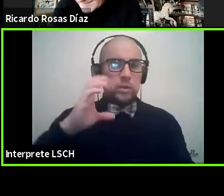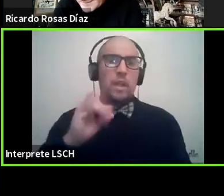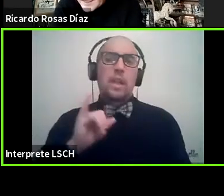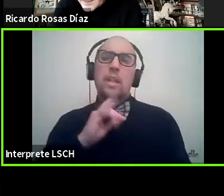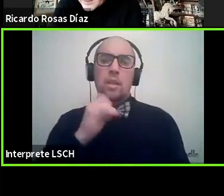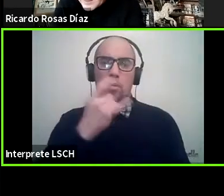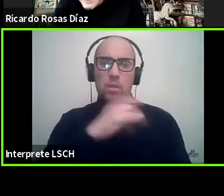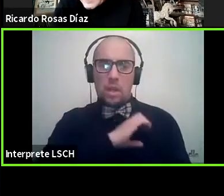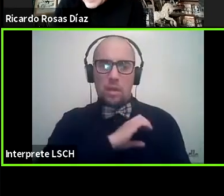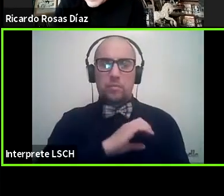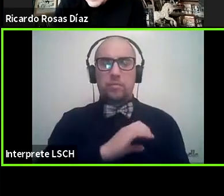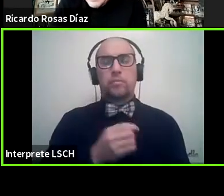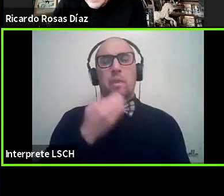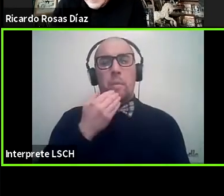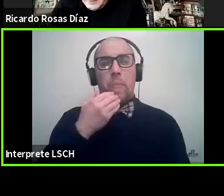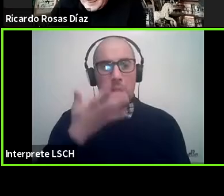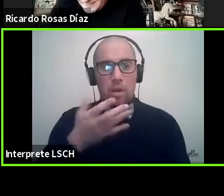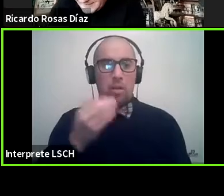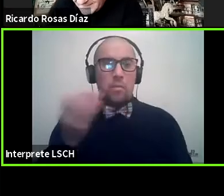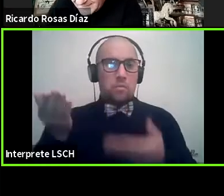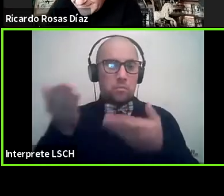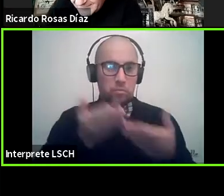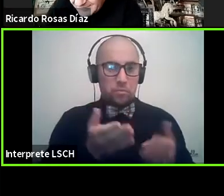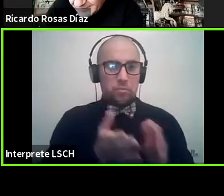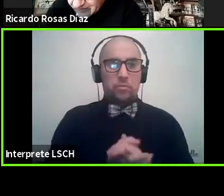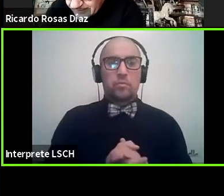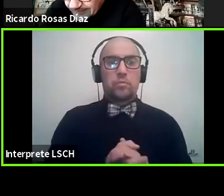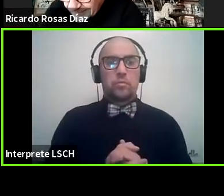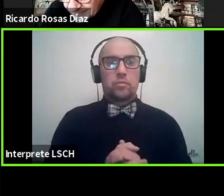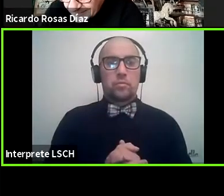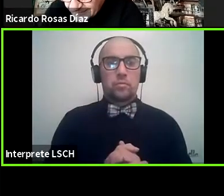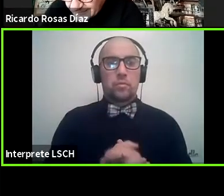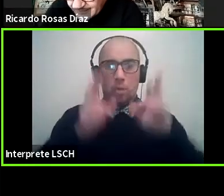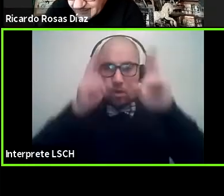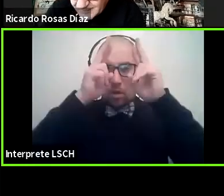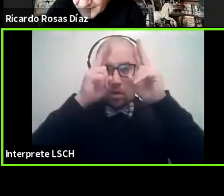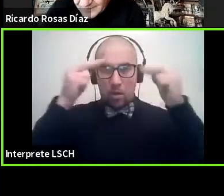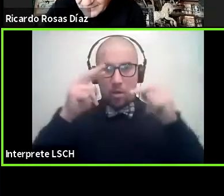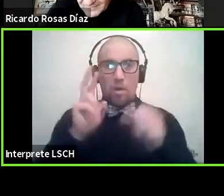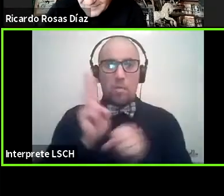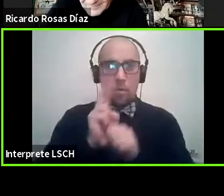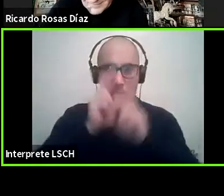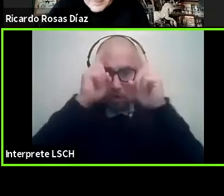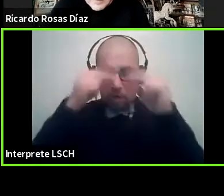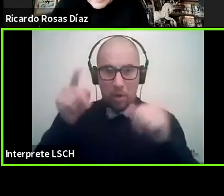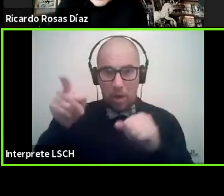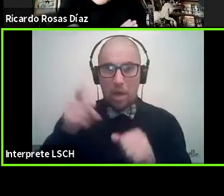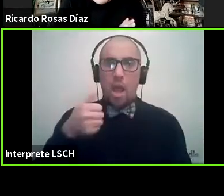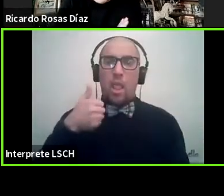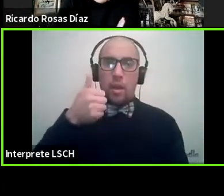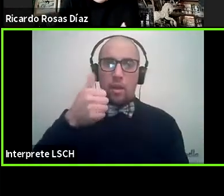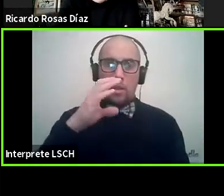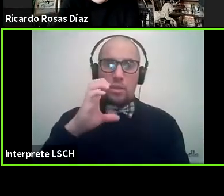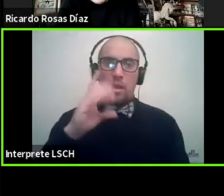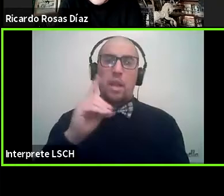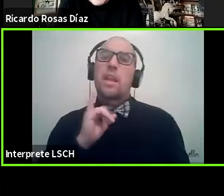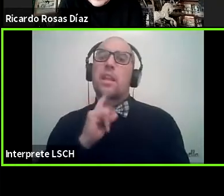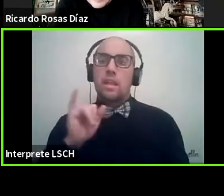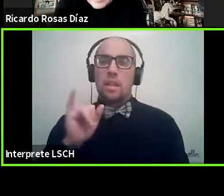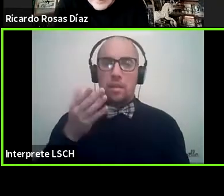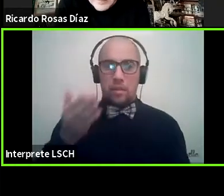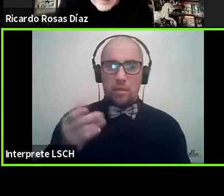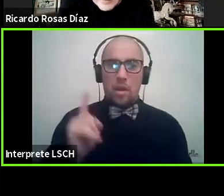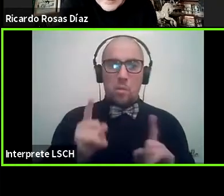eso es que los digo, los dejo en este momento con Ricardo Rosas, quien es director de CDTC, quien nos va a brindar